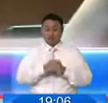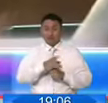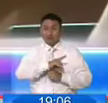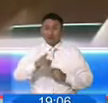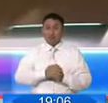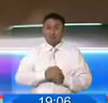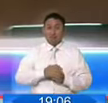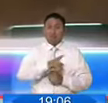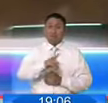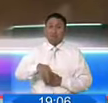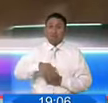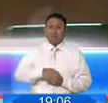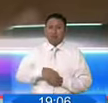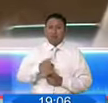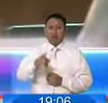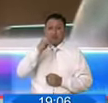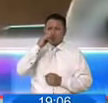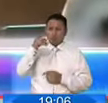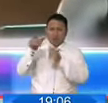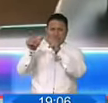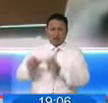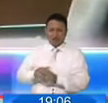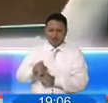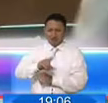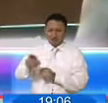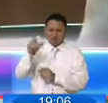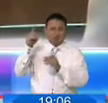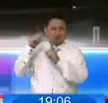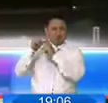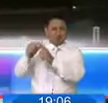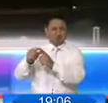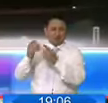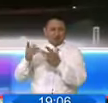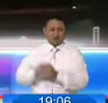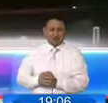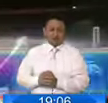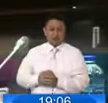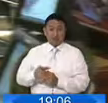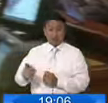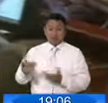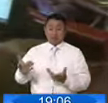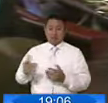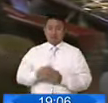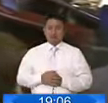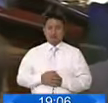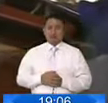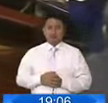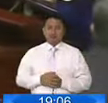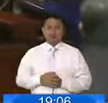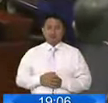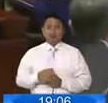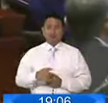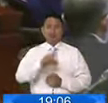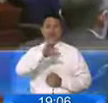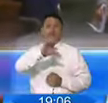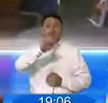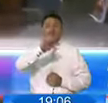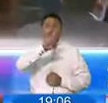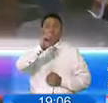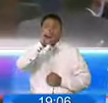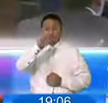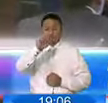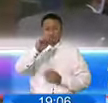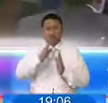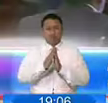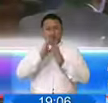y le dice perra particle ahora legisladora pueda hablar siquiera te que estás vendida por los insultos maría josé carrión pedía respeto y que